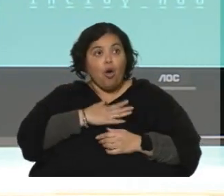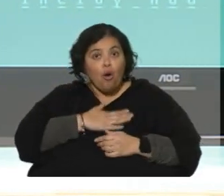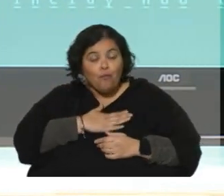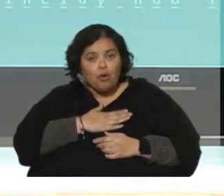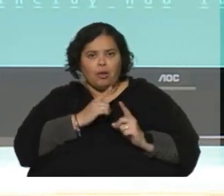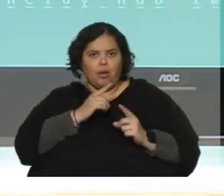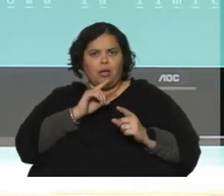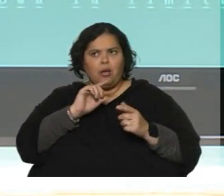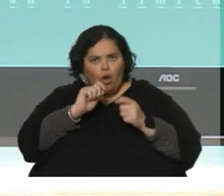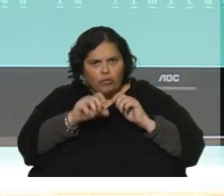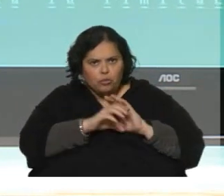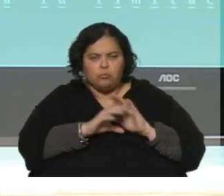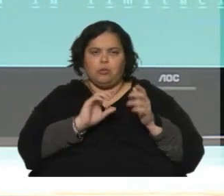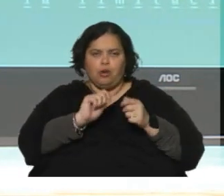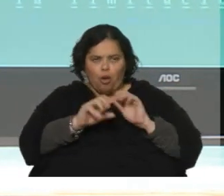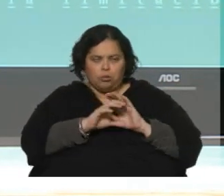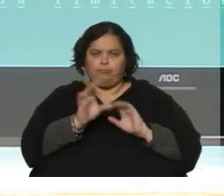conforme a una de las partes